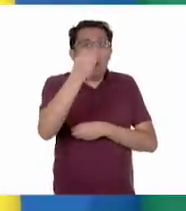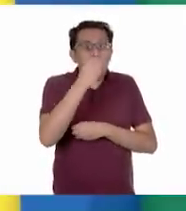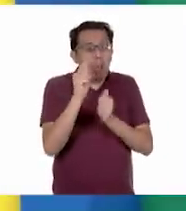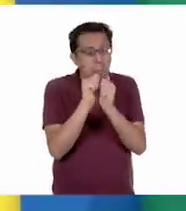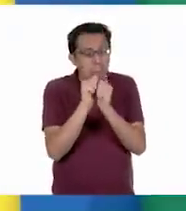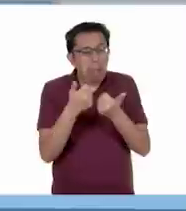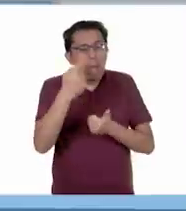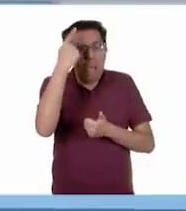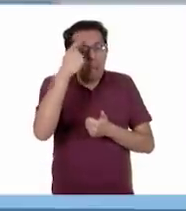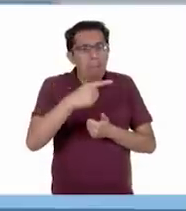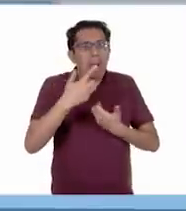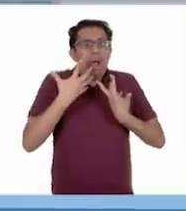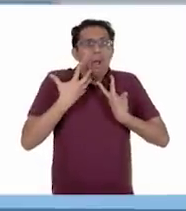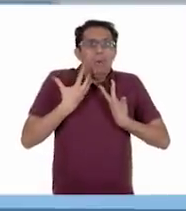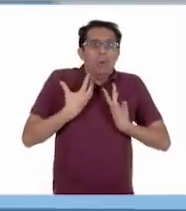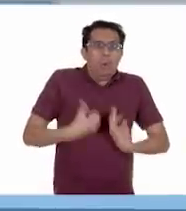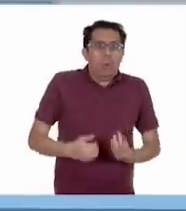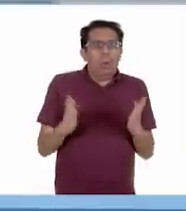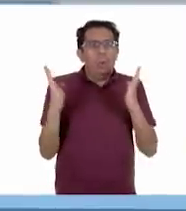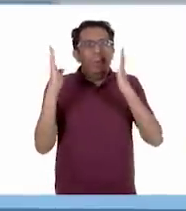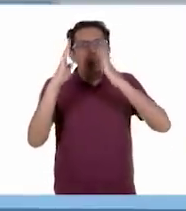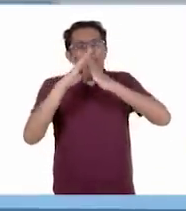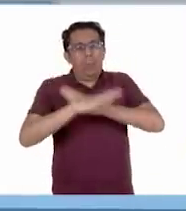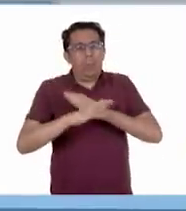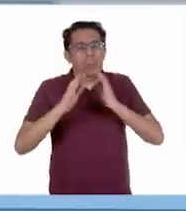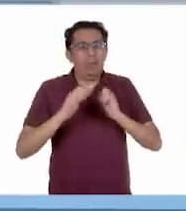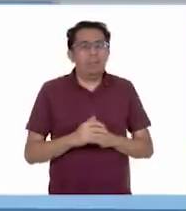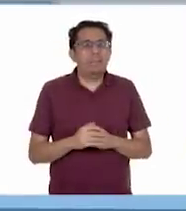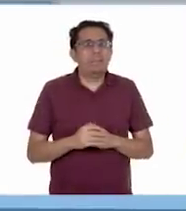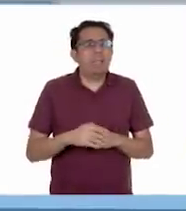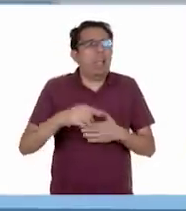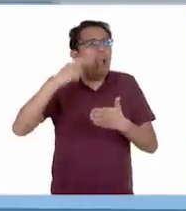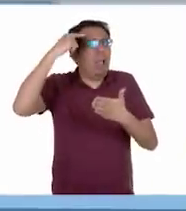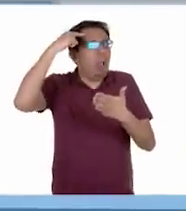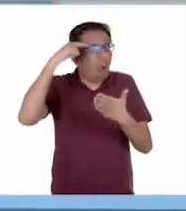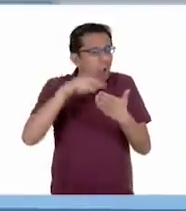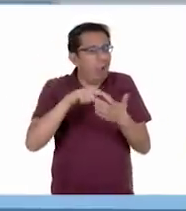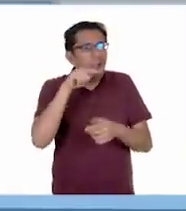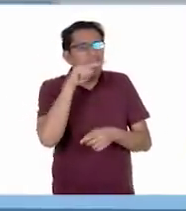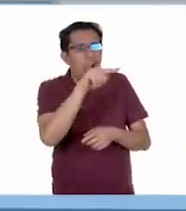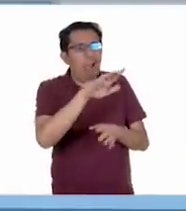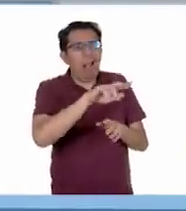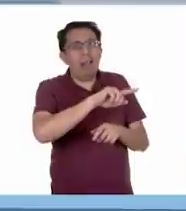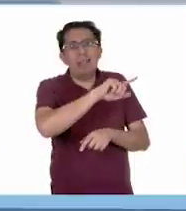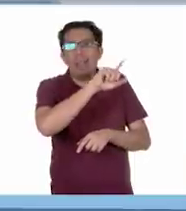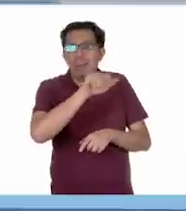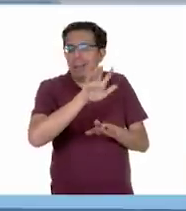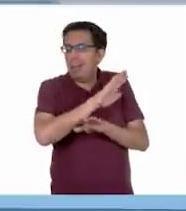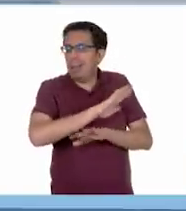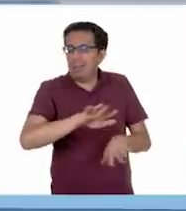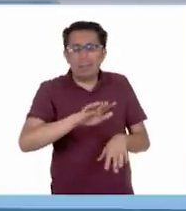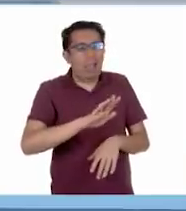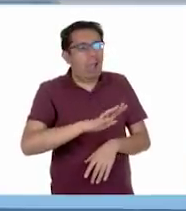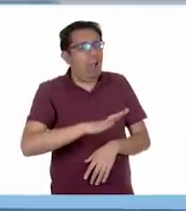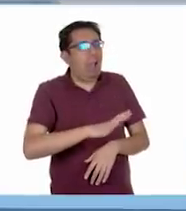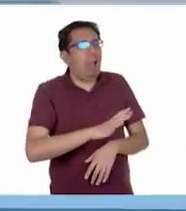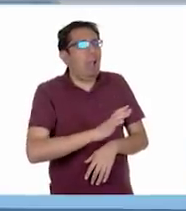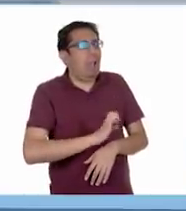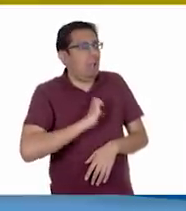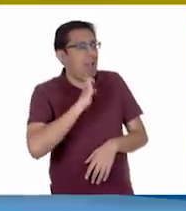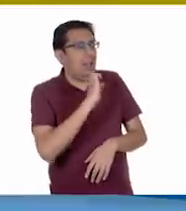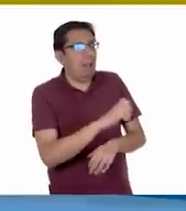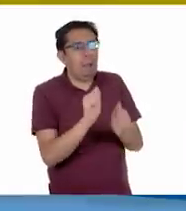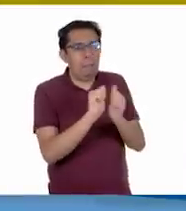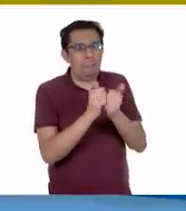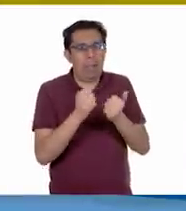¿eh? Yo sí corrí hasta el fin del mundo. Yo creo que ya nunca quiso saber nada de bolillos, Juan Carlos. Yo creo que